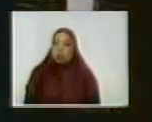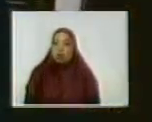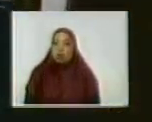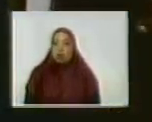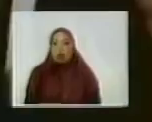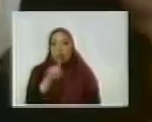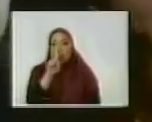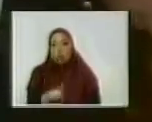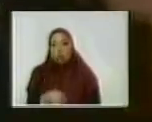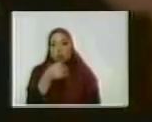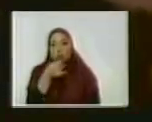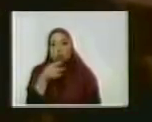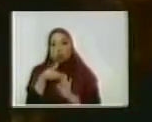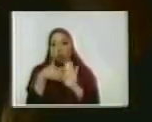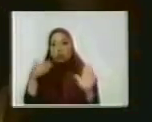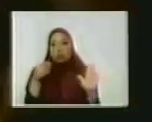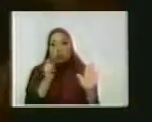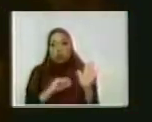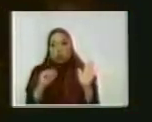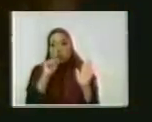tendrá como epígrafe